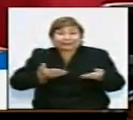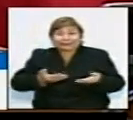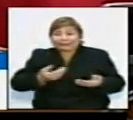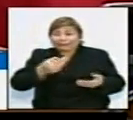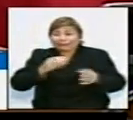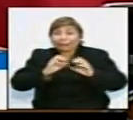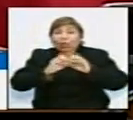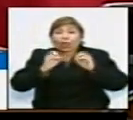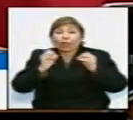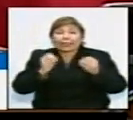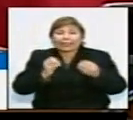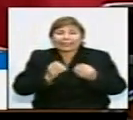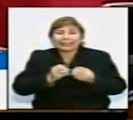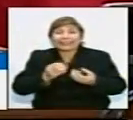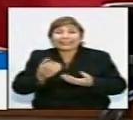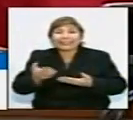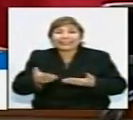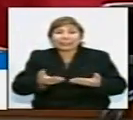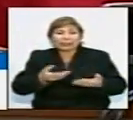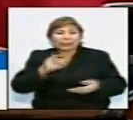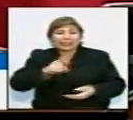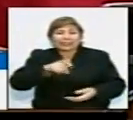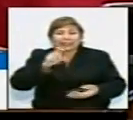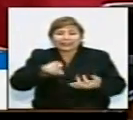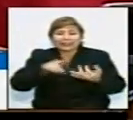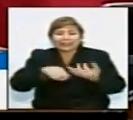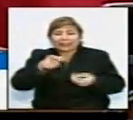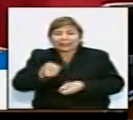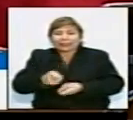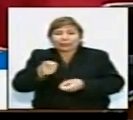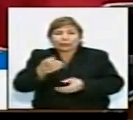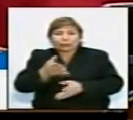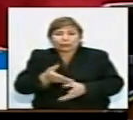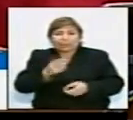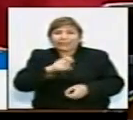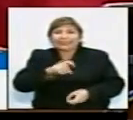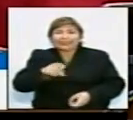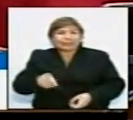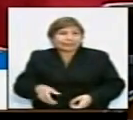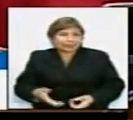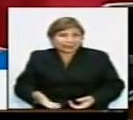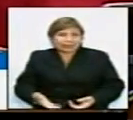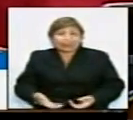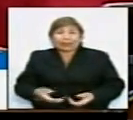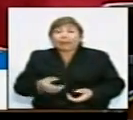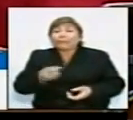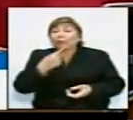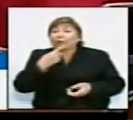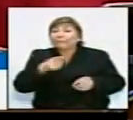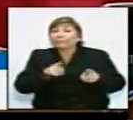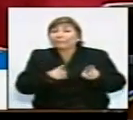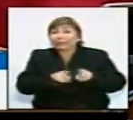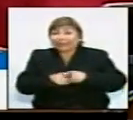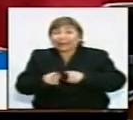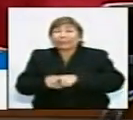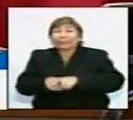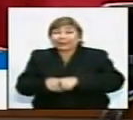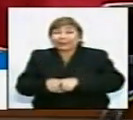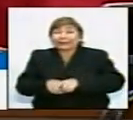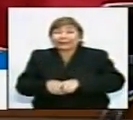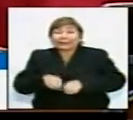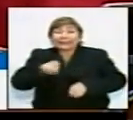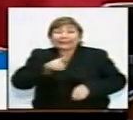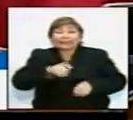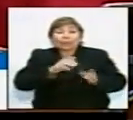¿no? Organizar servicios, esos que necesita el agricultor de subsistencia, pero también el que necesita un agricultor